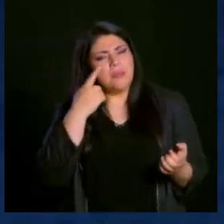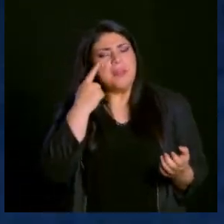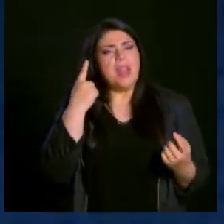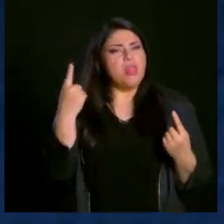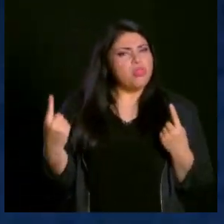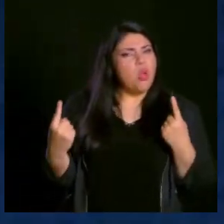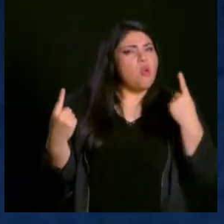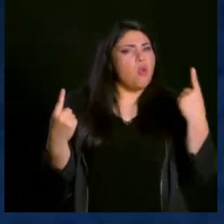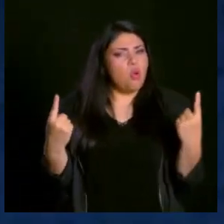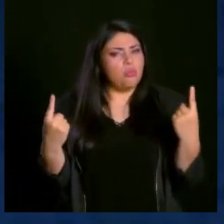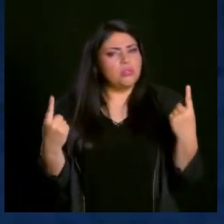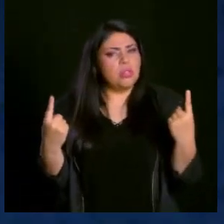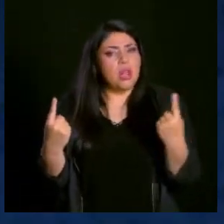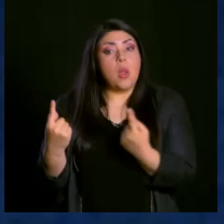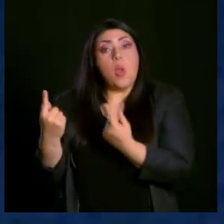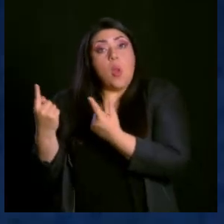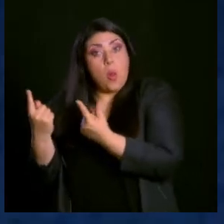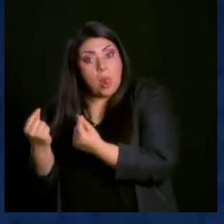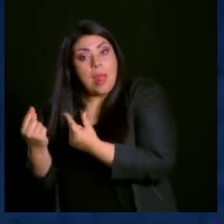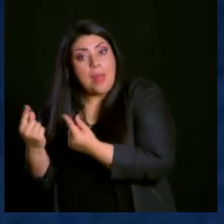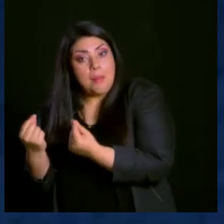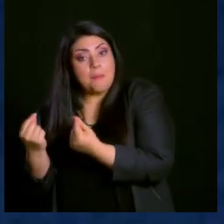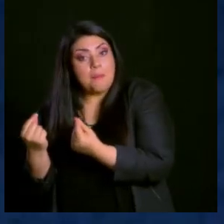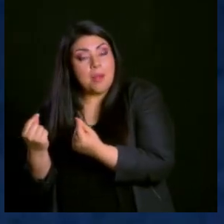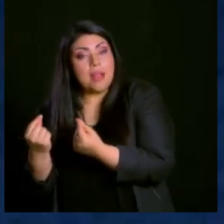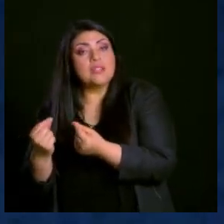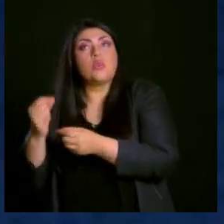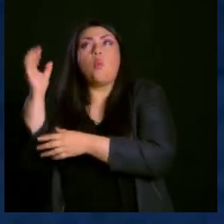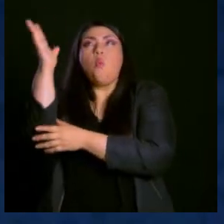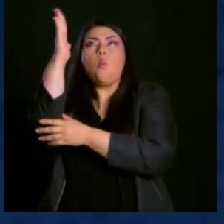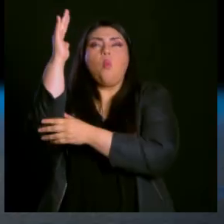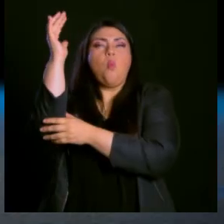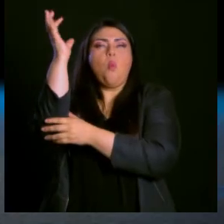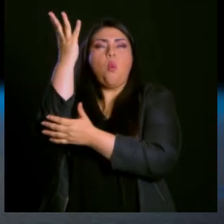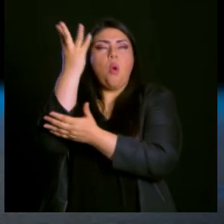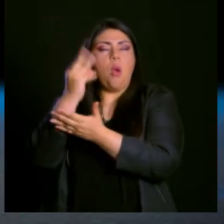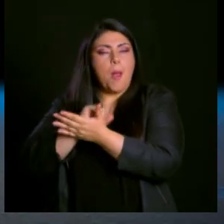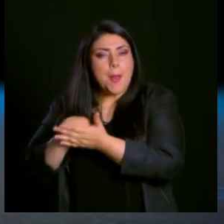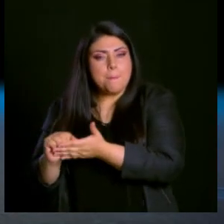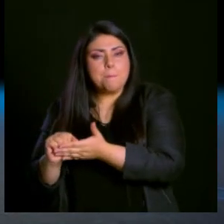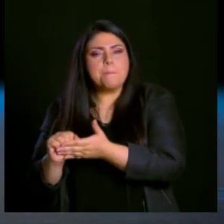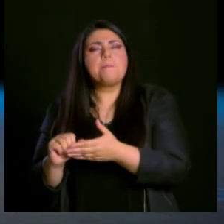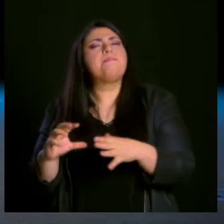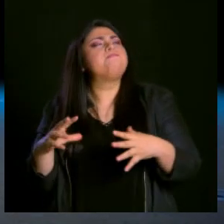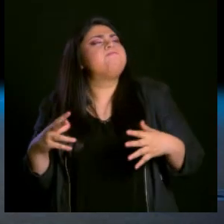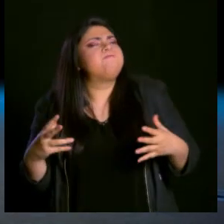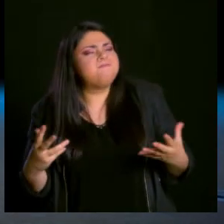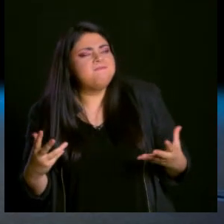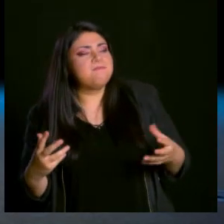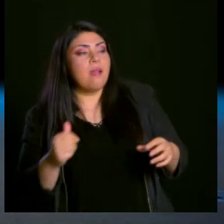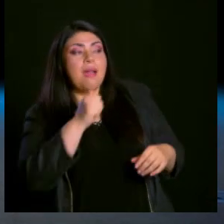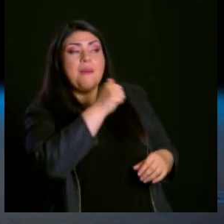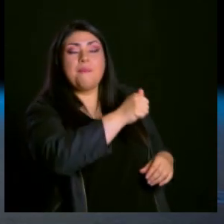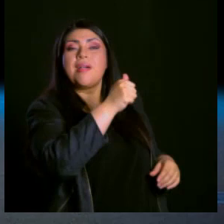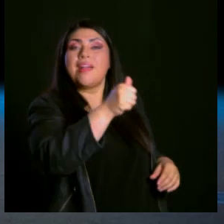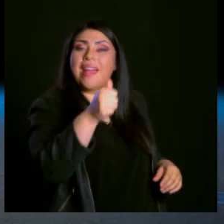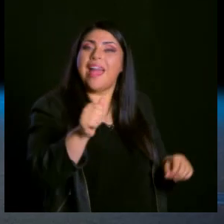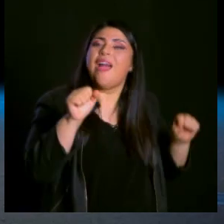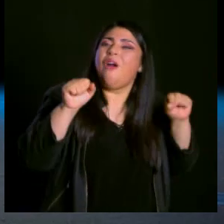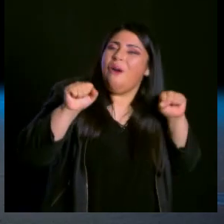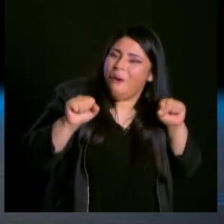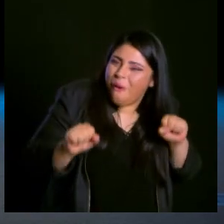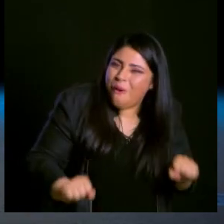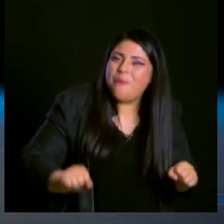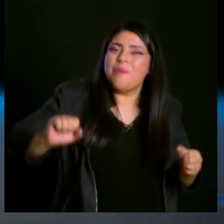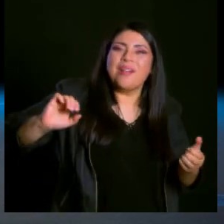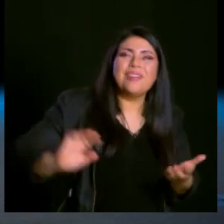lo que pasó en Pentecostés fue digamos una intervención divina para que ellos pudieran pudieran glorificar